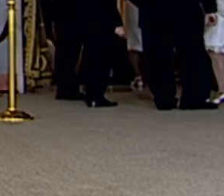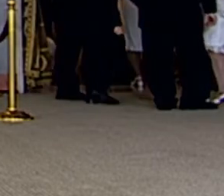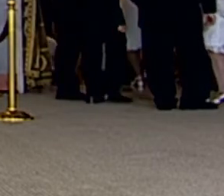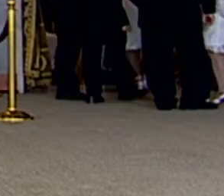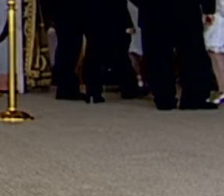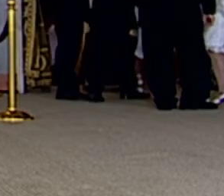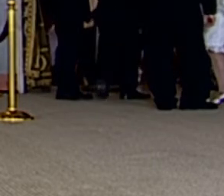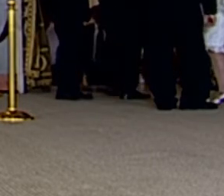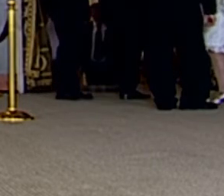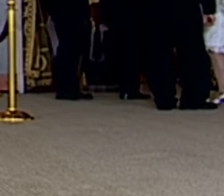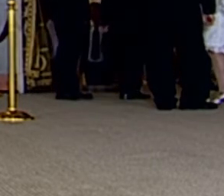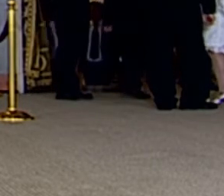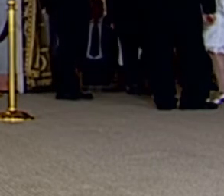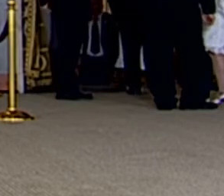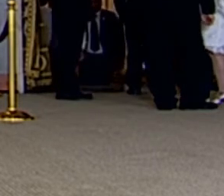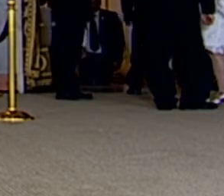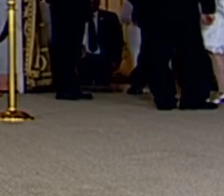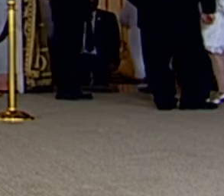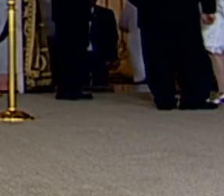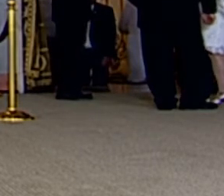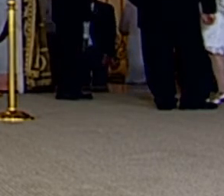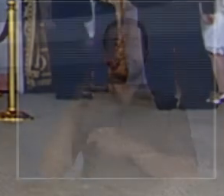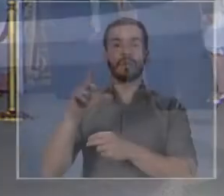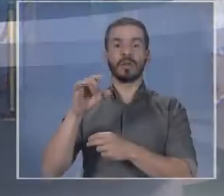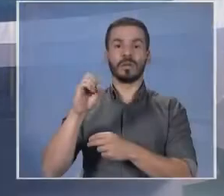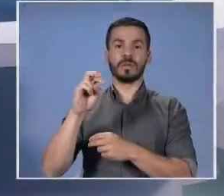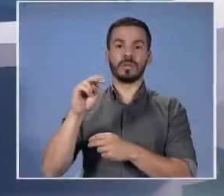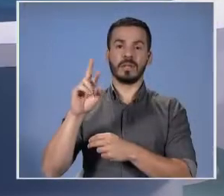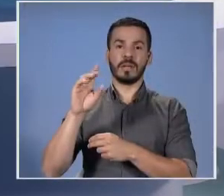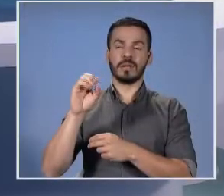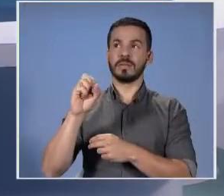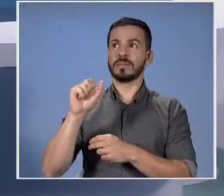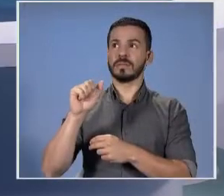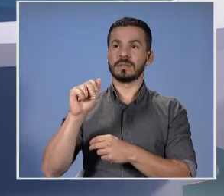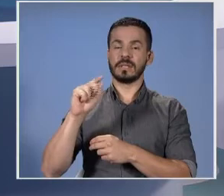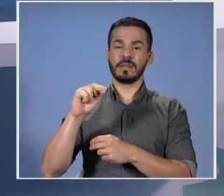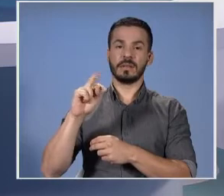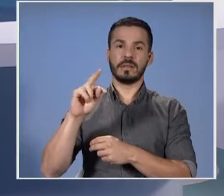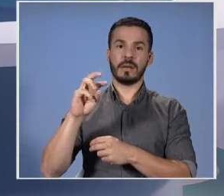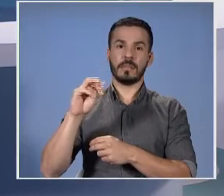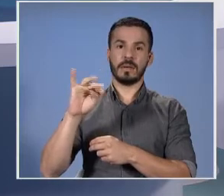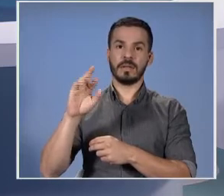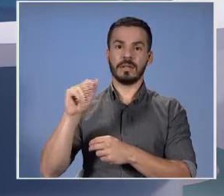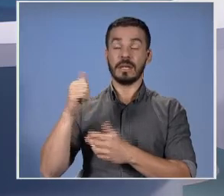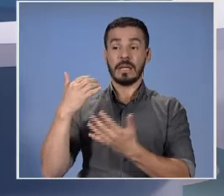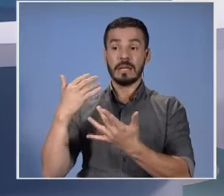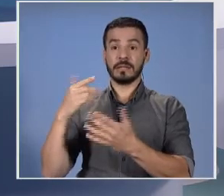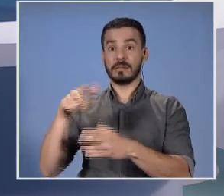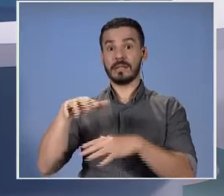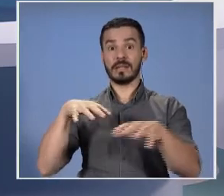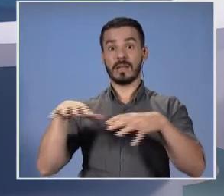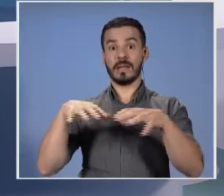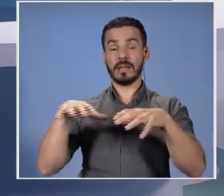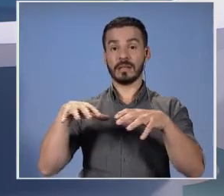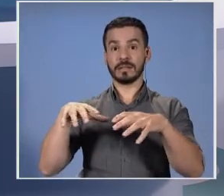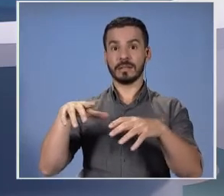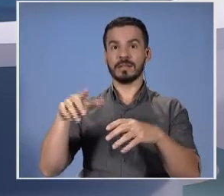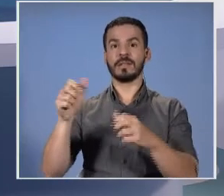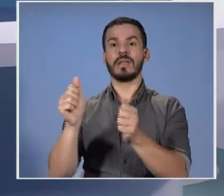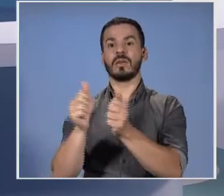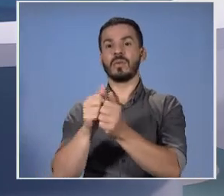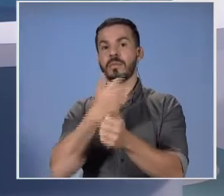muy bien nuestro historiador Leonardo Santamaría, a la espera de esa actividad que va a tener el presidente con los jefes de